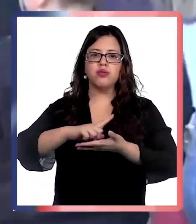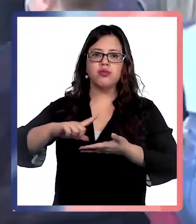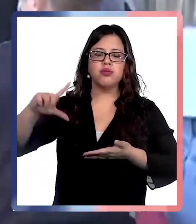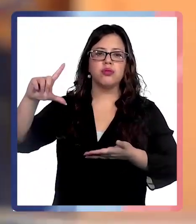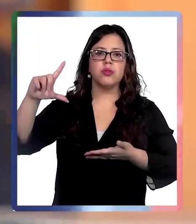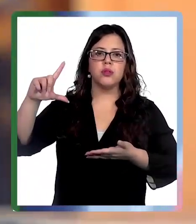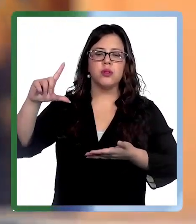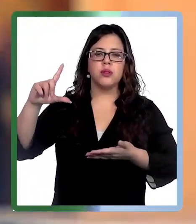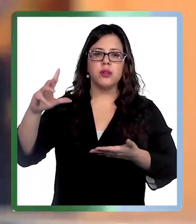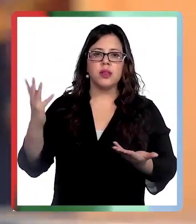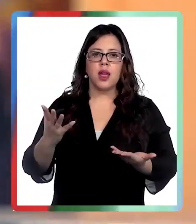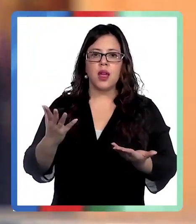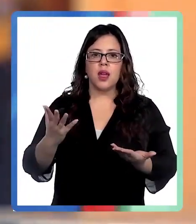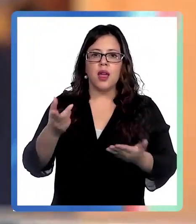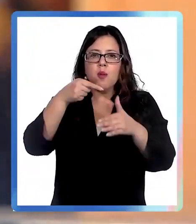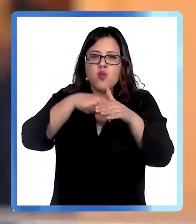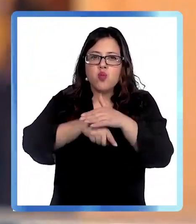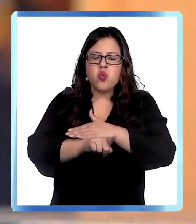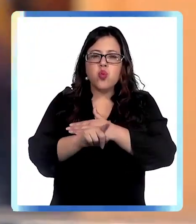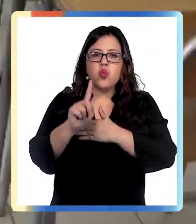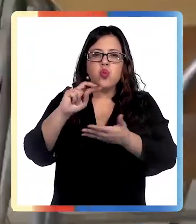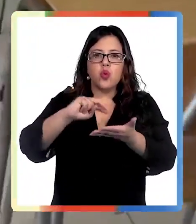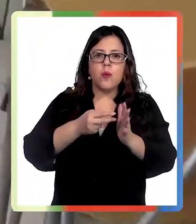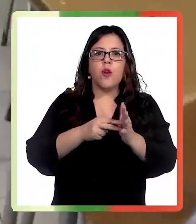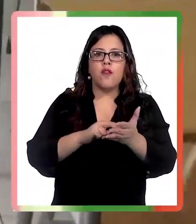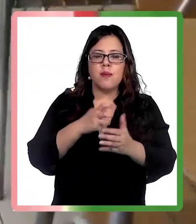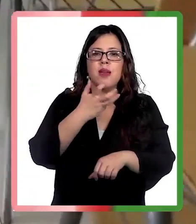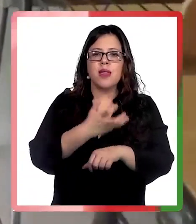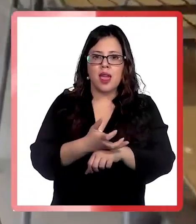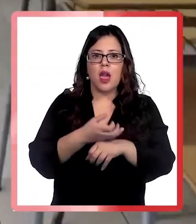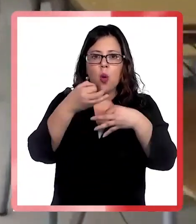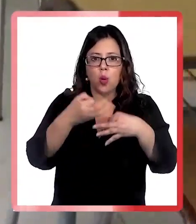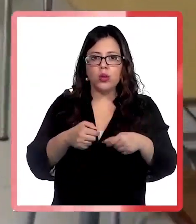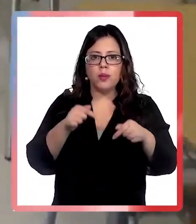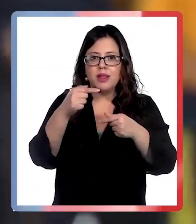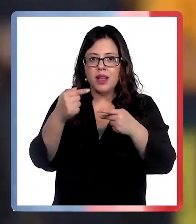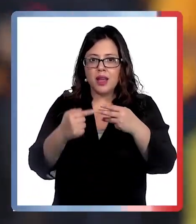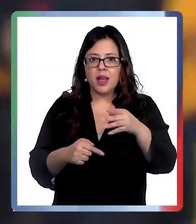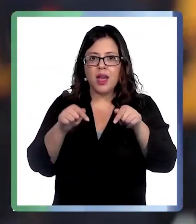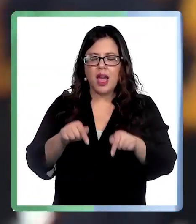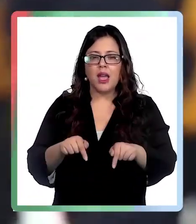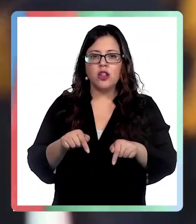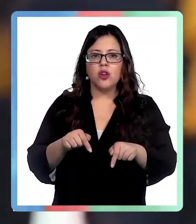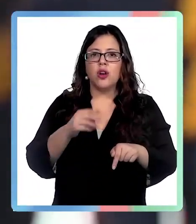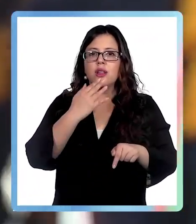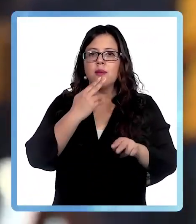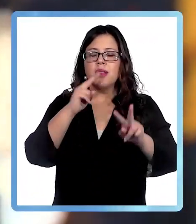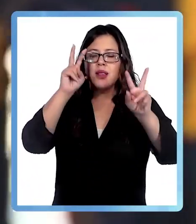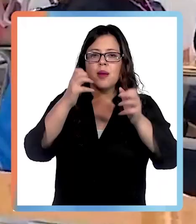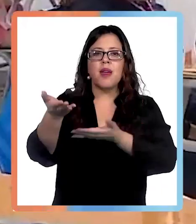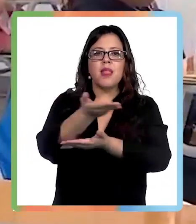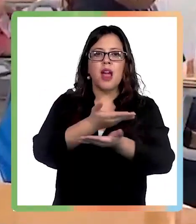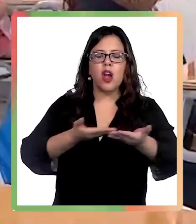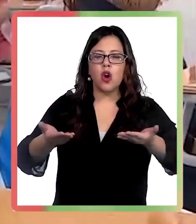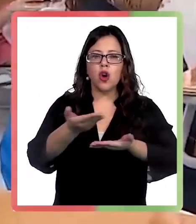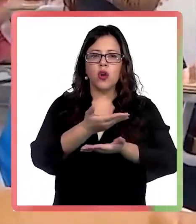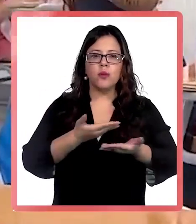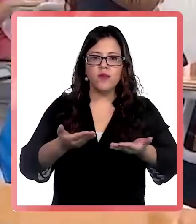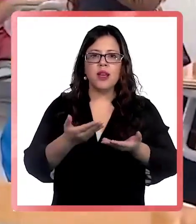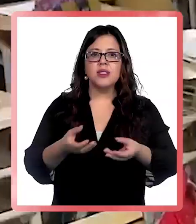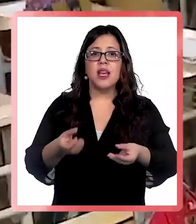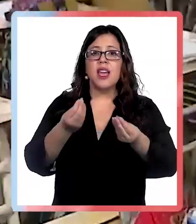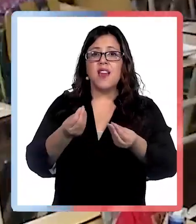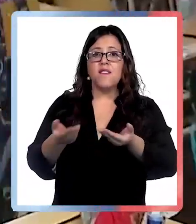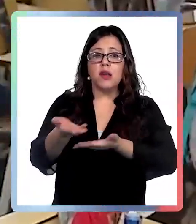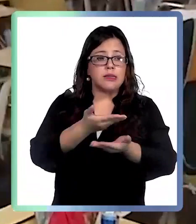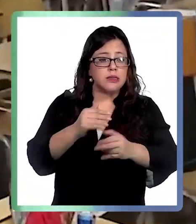complejidad precisamente estos temas. El tema de la convivencia, el tema del bienestar socioemocional, no solo para los estudiantes,